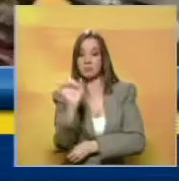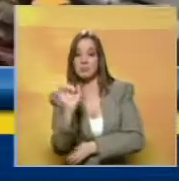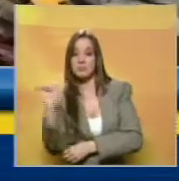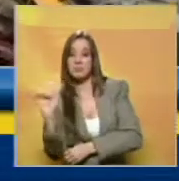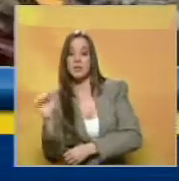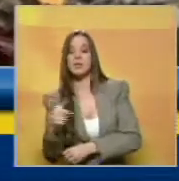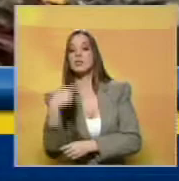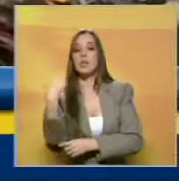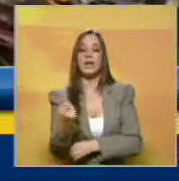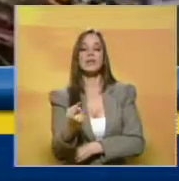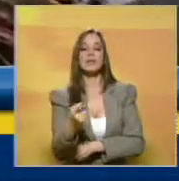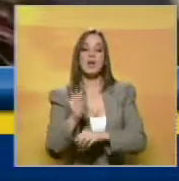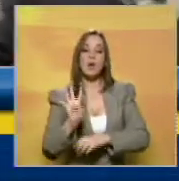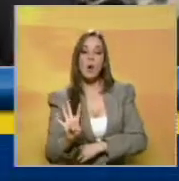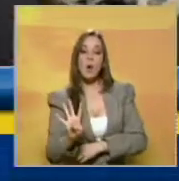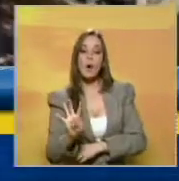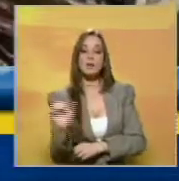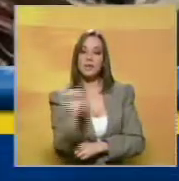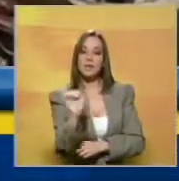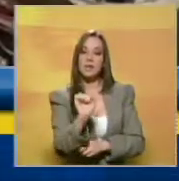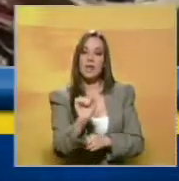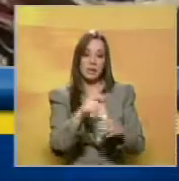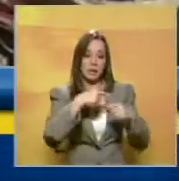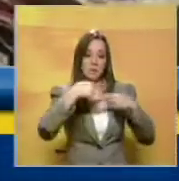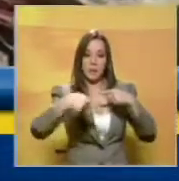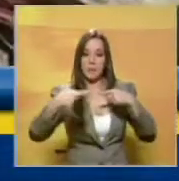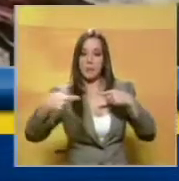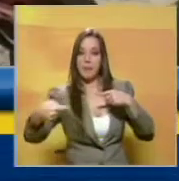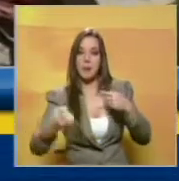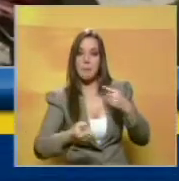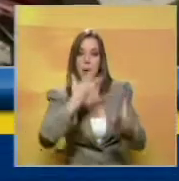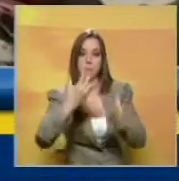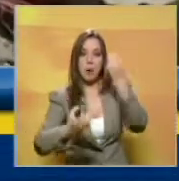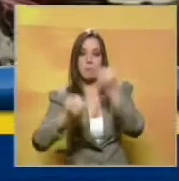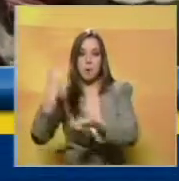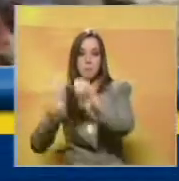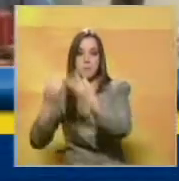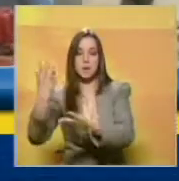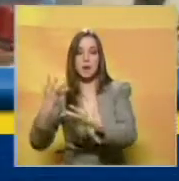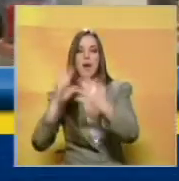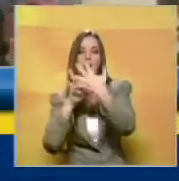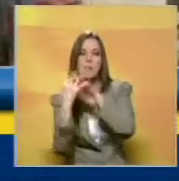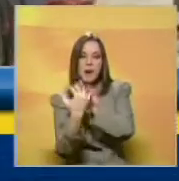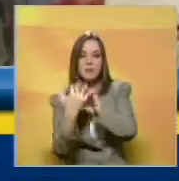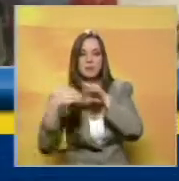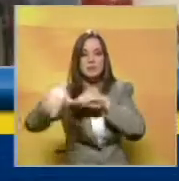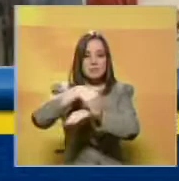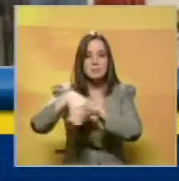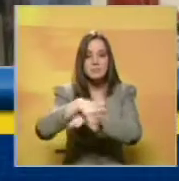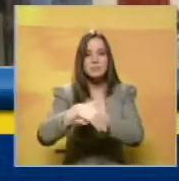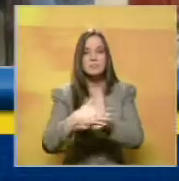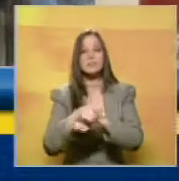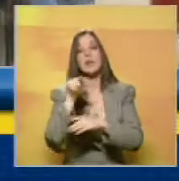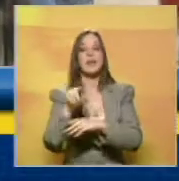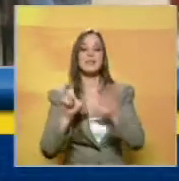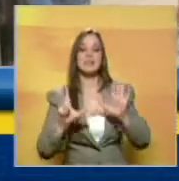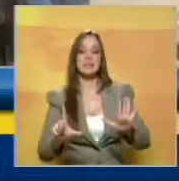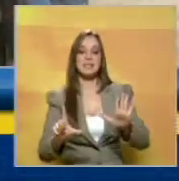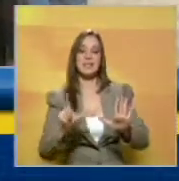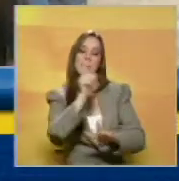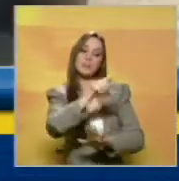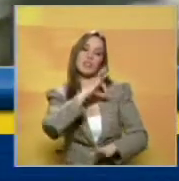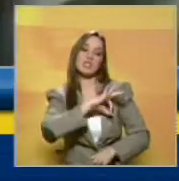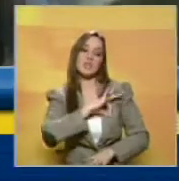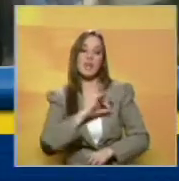de Bagdad. 4 vehículos estallaron de forma casi consecutiva en una populosa barriada. En estos atentados fallecieron 7